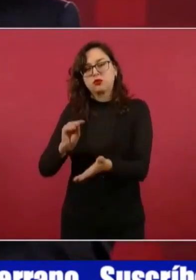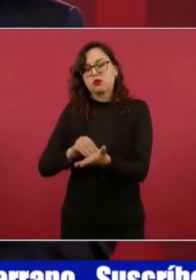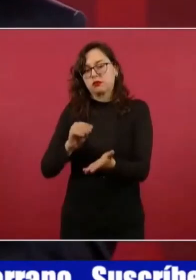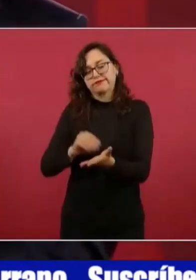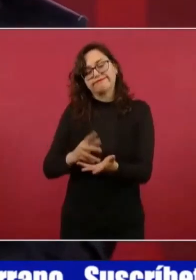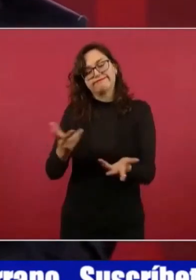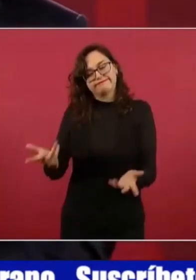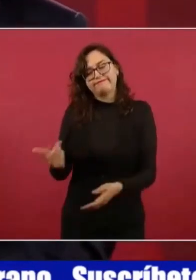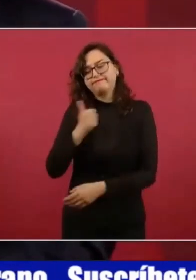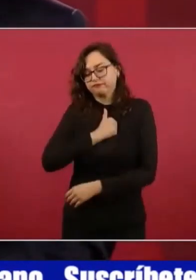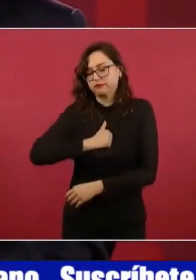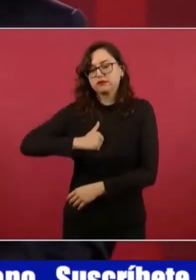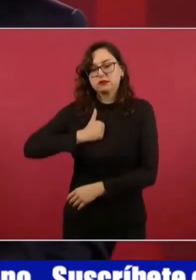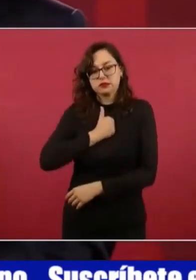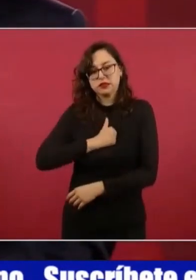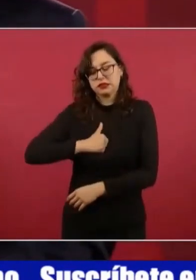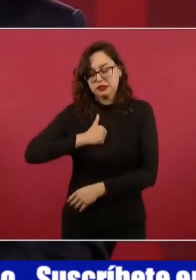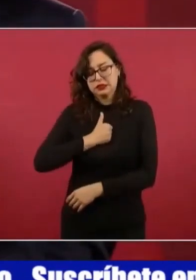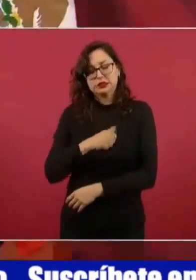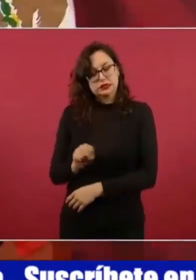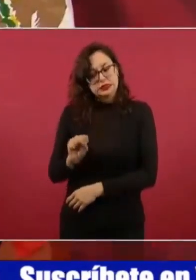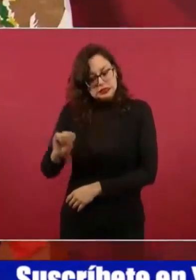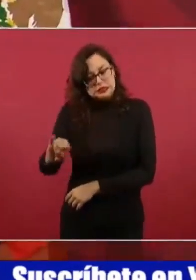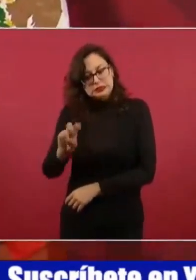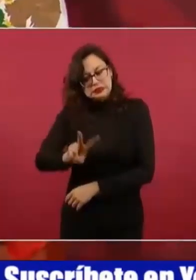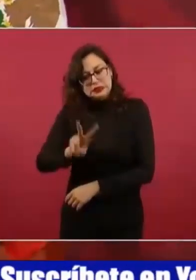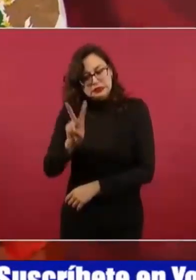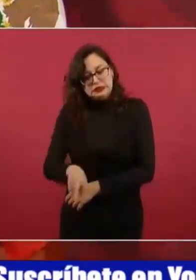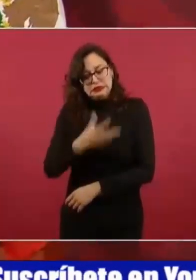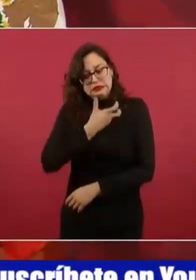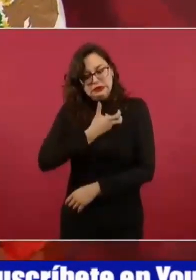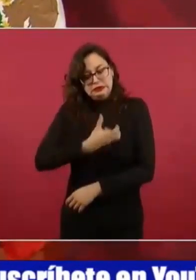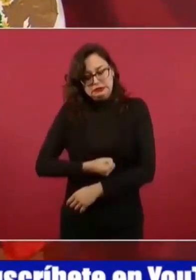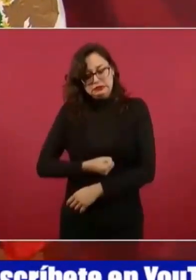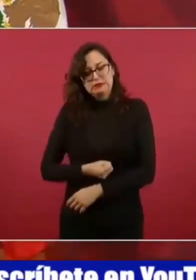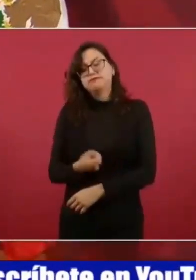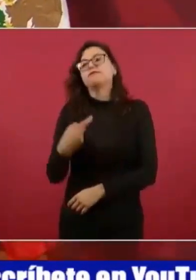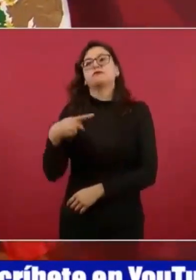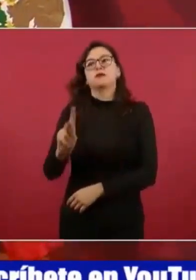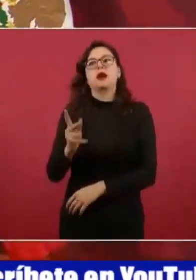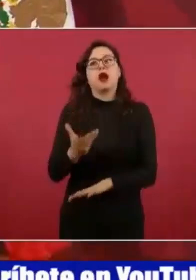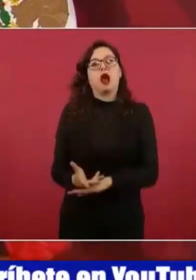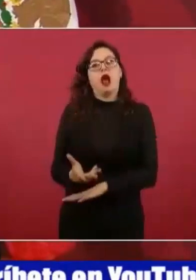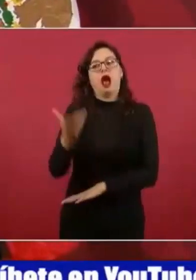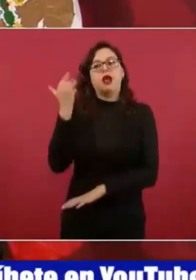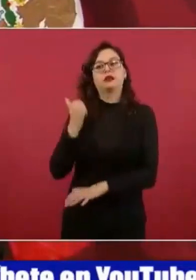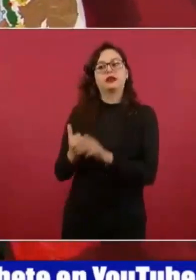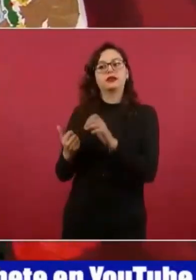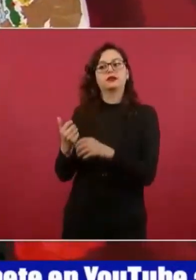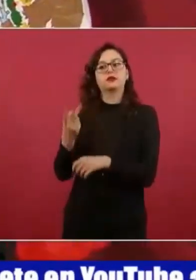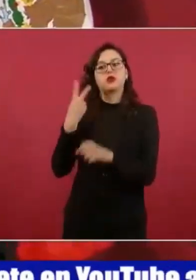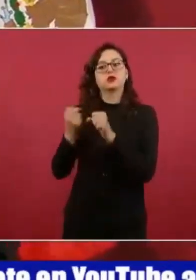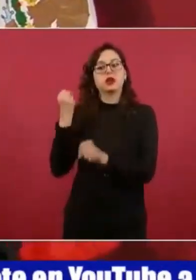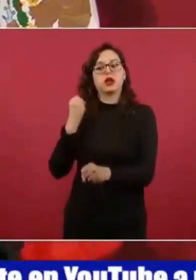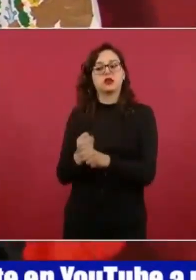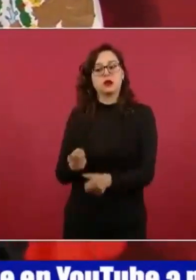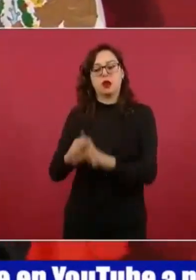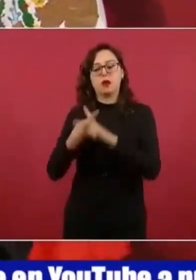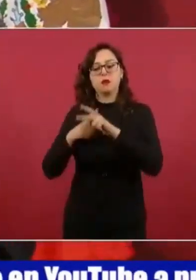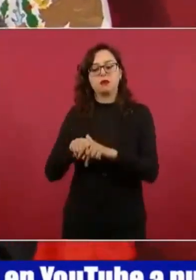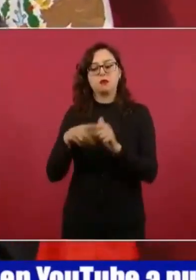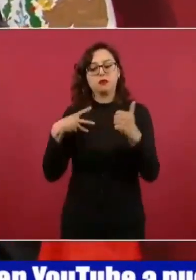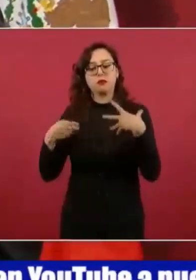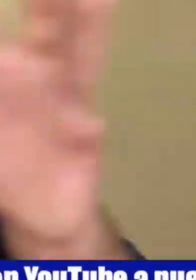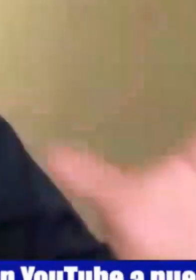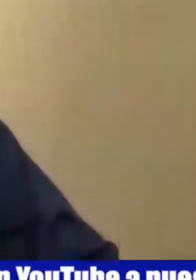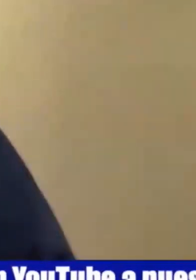pero aquí el presidente le dice al corresponsal de Al Jazeera que no hay impunidad y que si no es así, que se lo